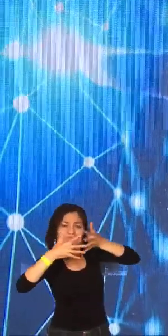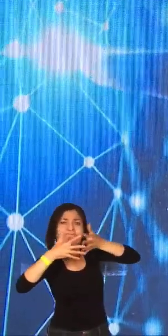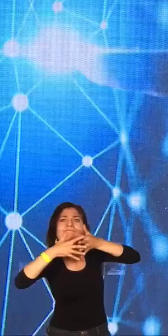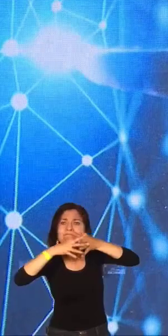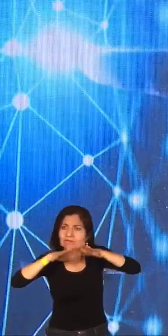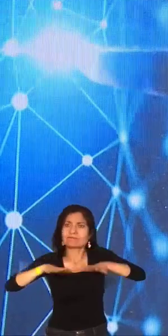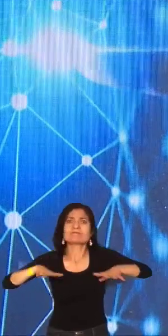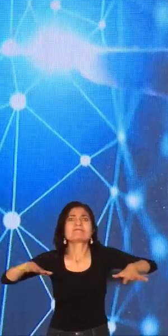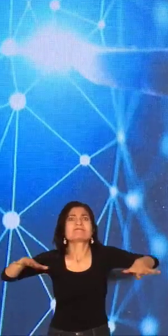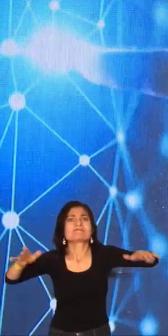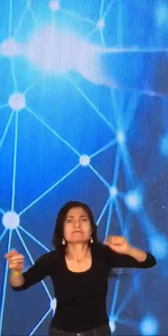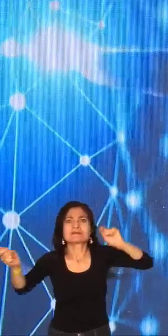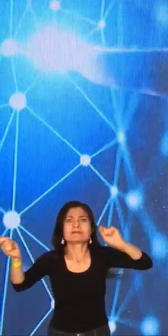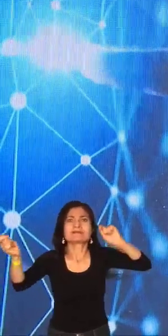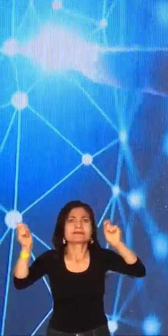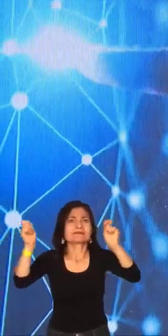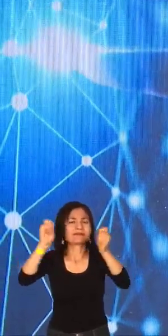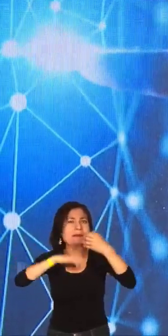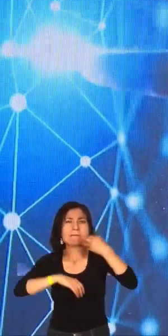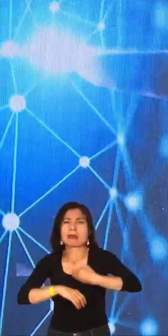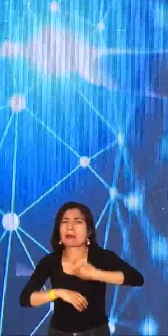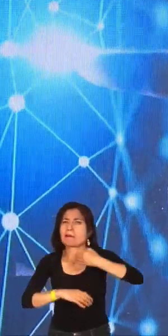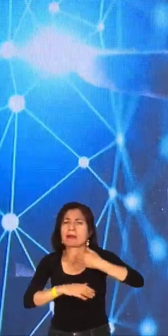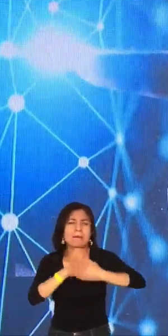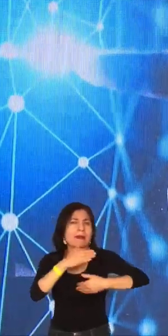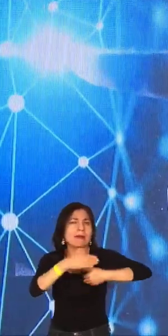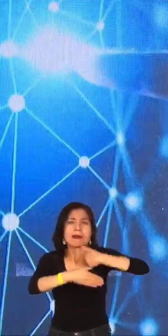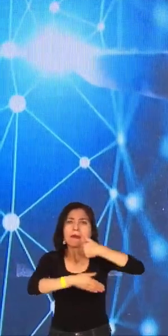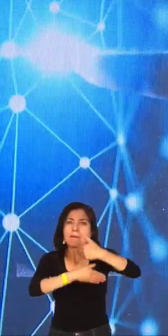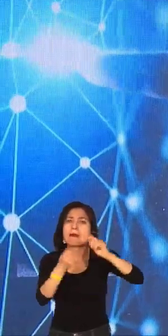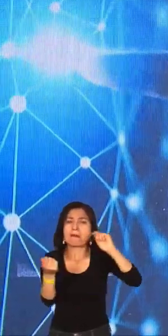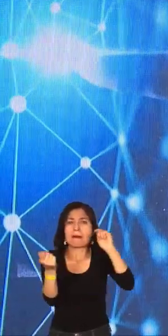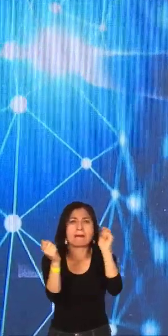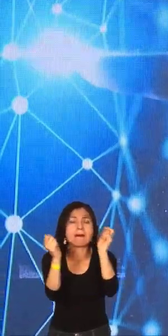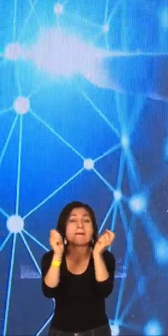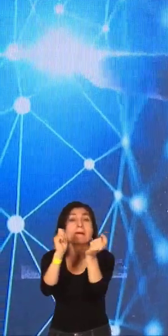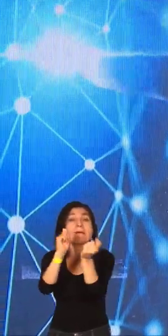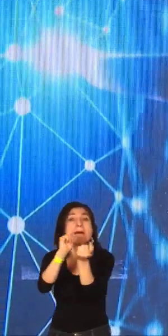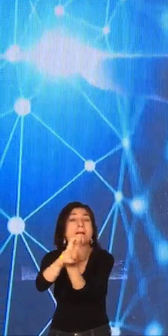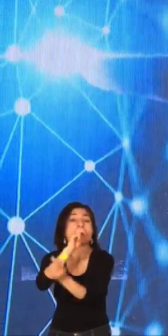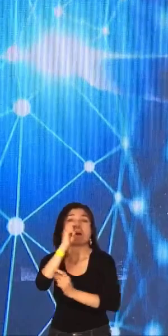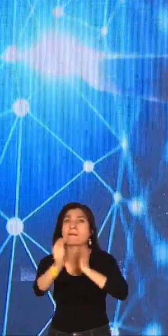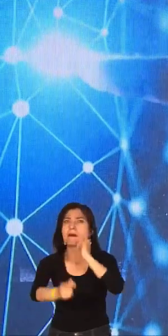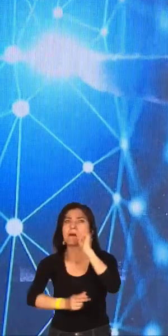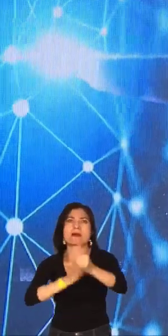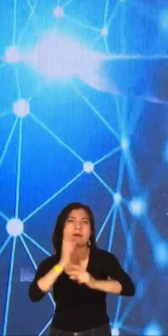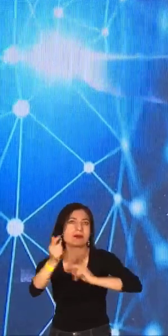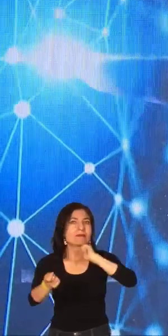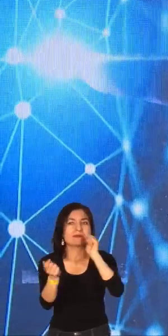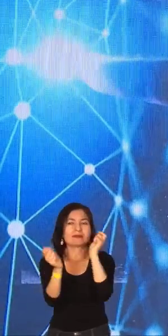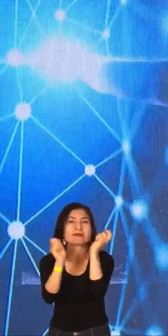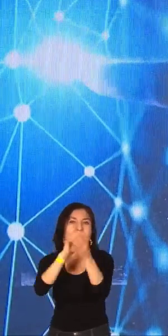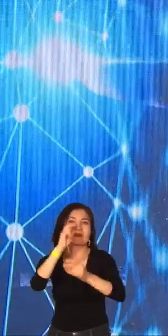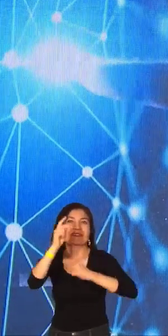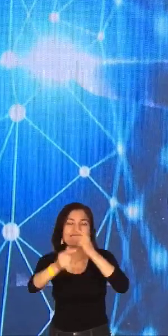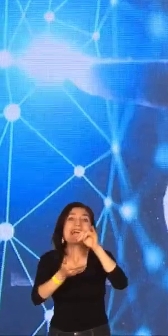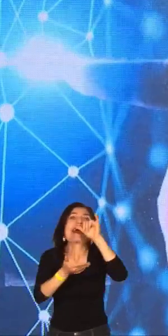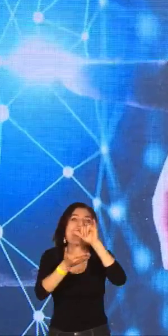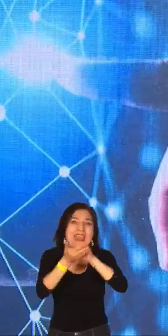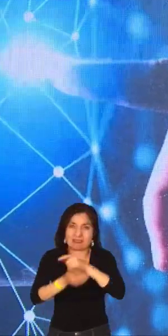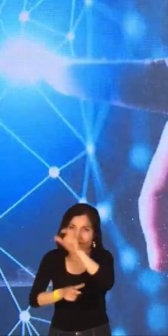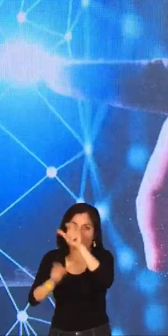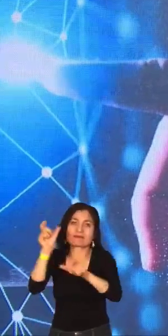cambia continuamente también y que además tiene cambios acelerados. Entonces, eso es lo primero que hay que posicionar en la mente de